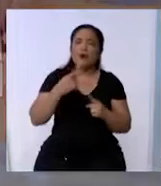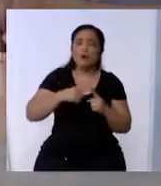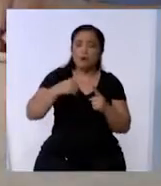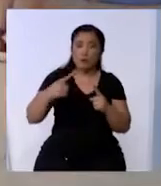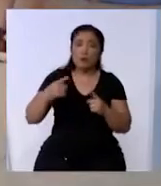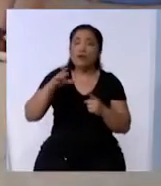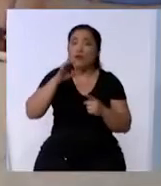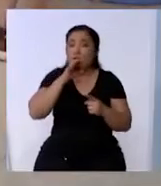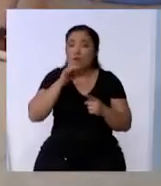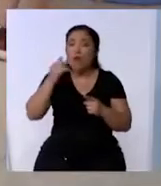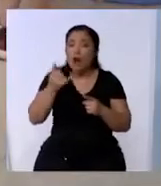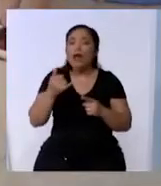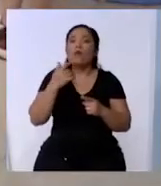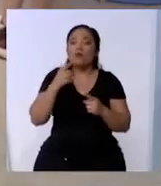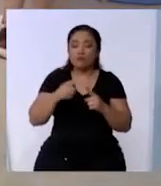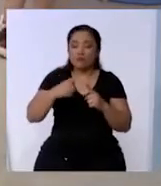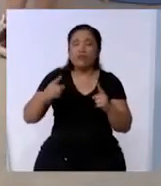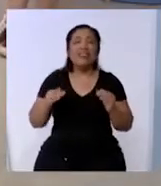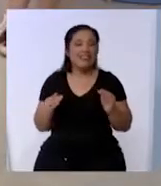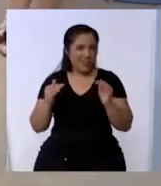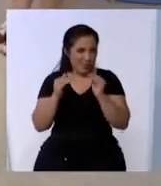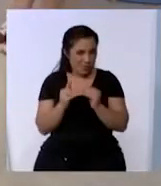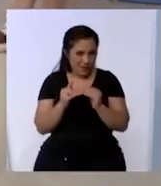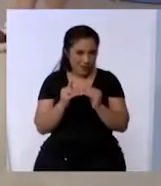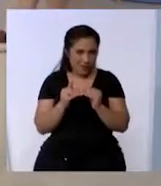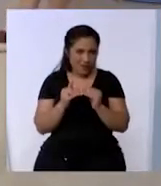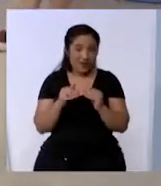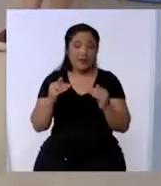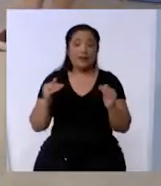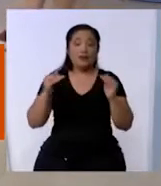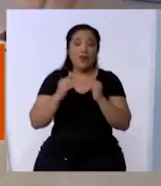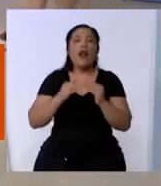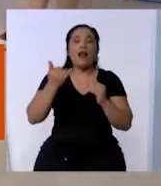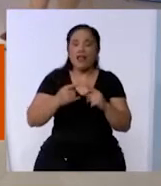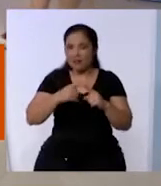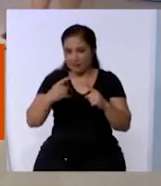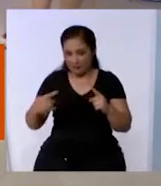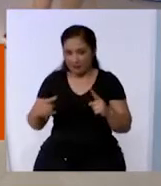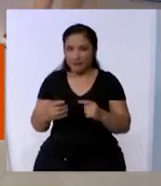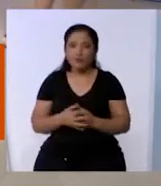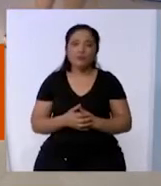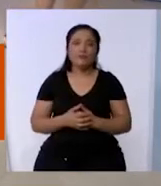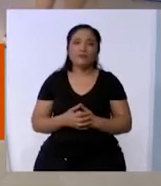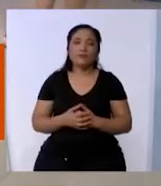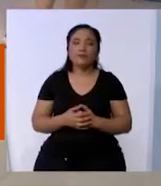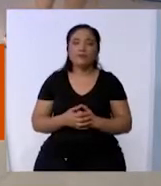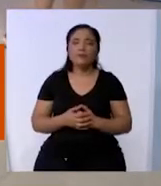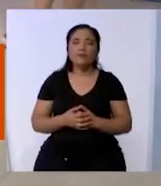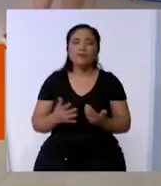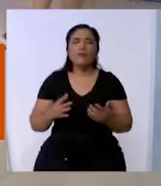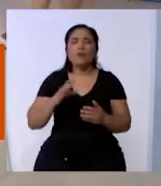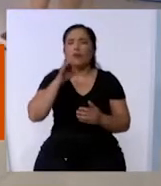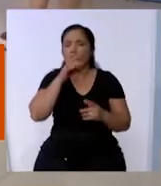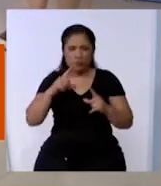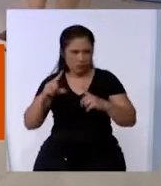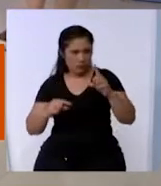cargas son iguales. Cuando las cargas son iguales. Muy bien. La intensidad se denomina con este nombre al caudal